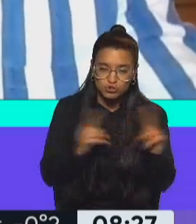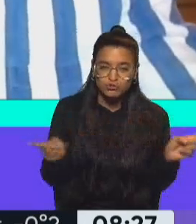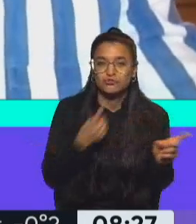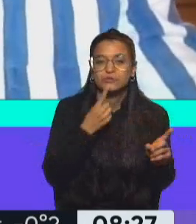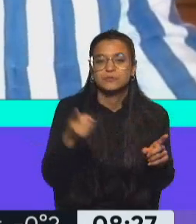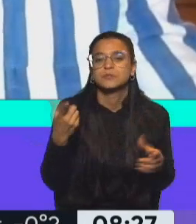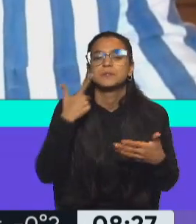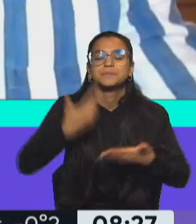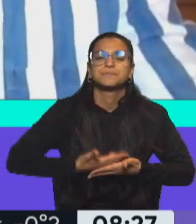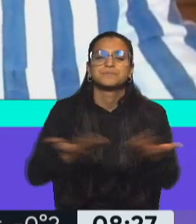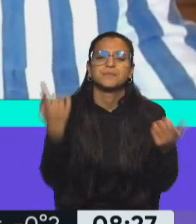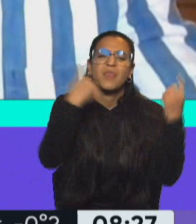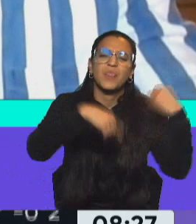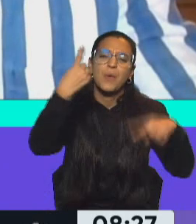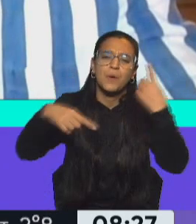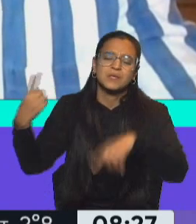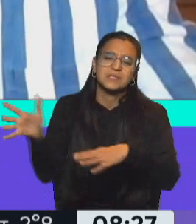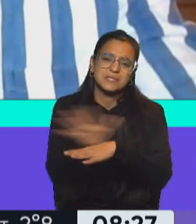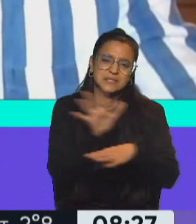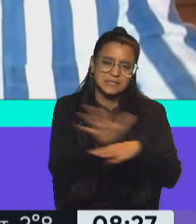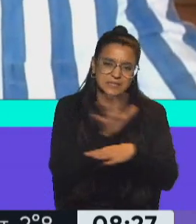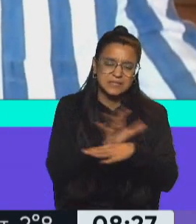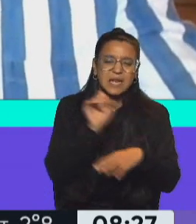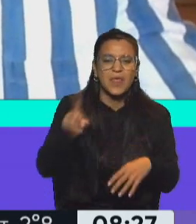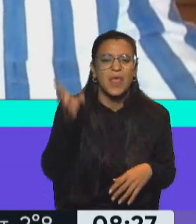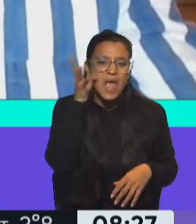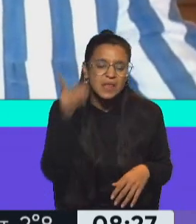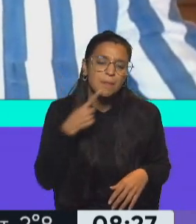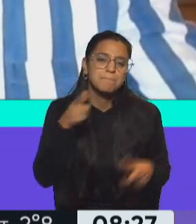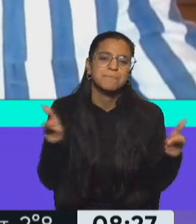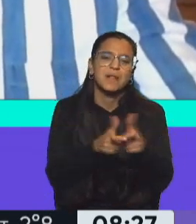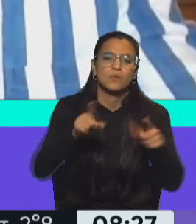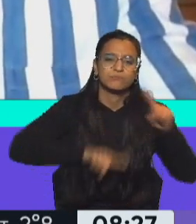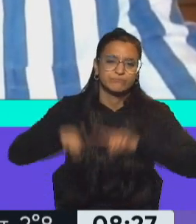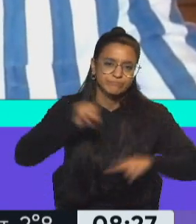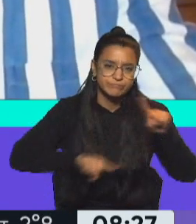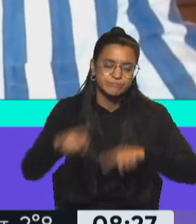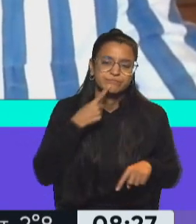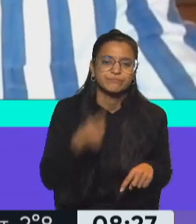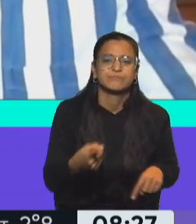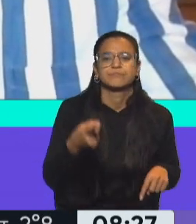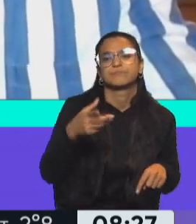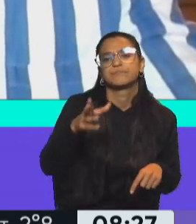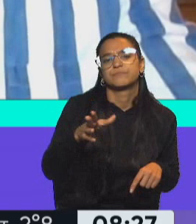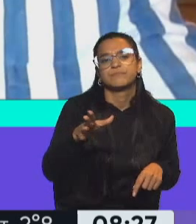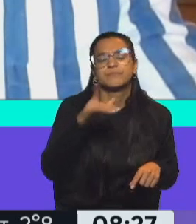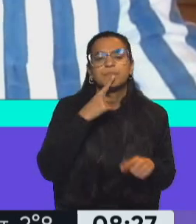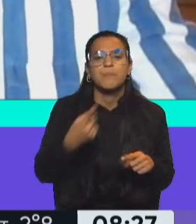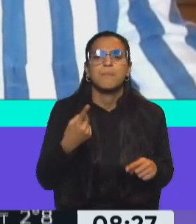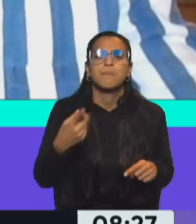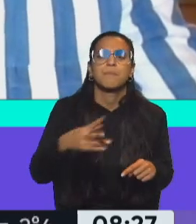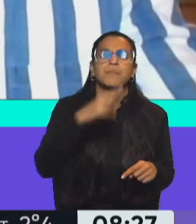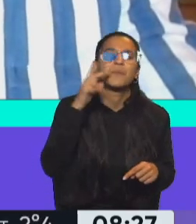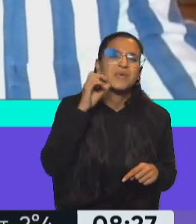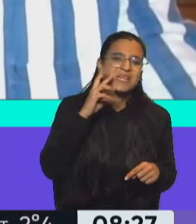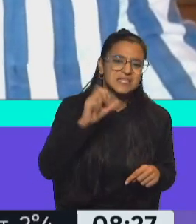representan lo más diverso del cine italiano contemporáneo, con películas dirigidas por grandes directores como Valeria Bruni Tedeschi, Paolo